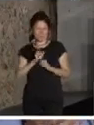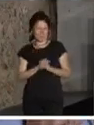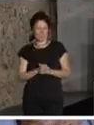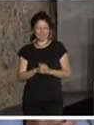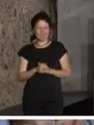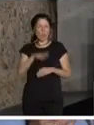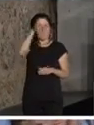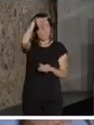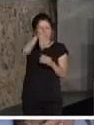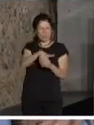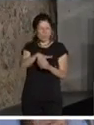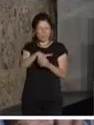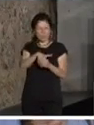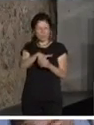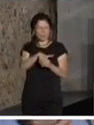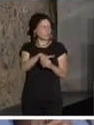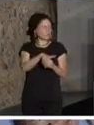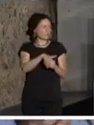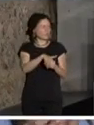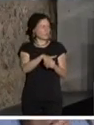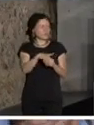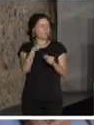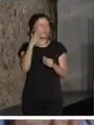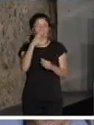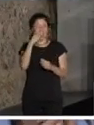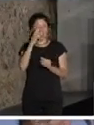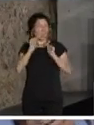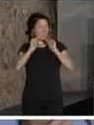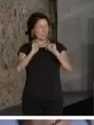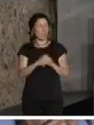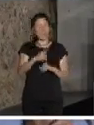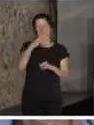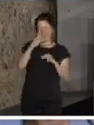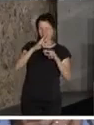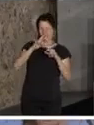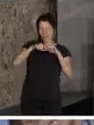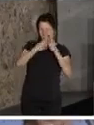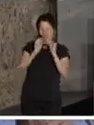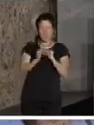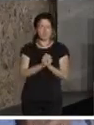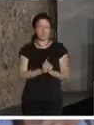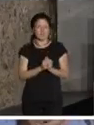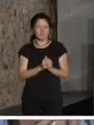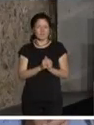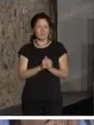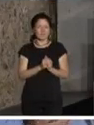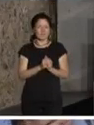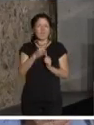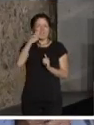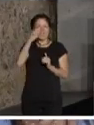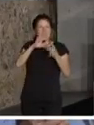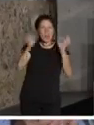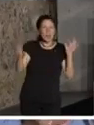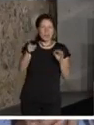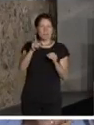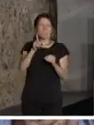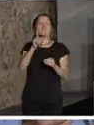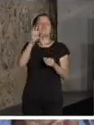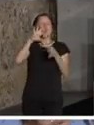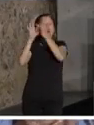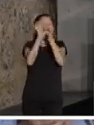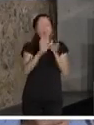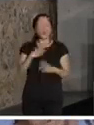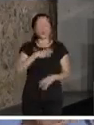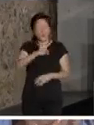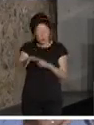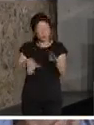votad por quien Mira por vuestros intereses por el de vuestra familia por el de los vuestros ir a votar a unidas